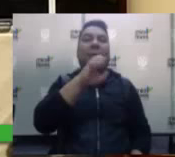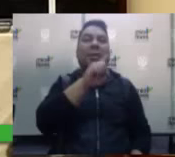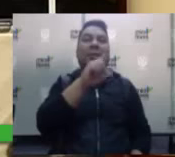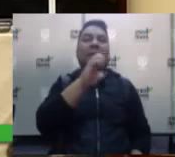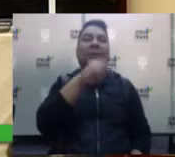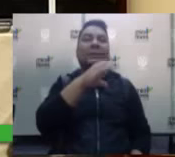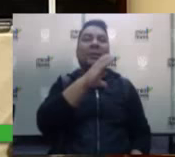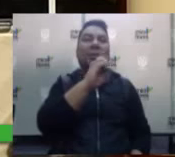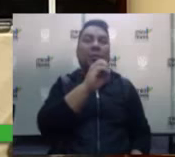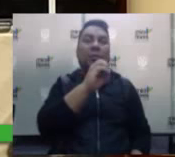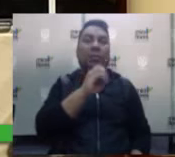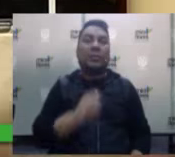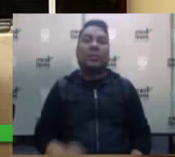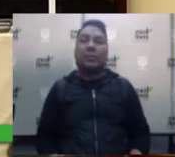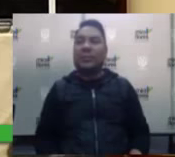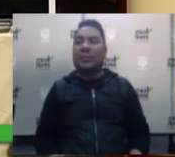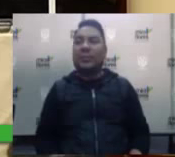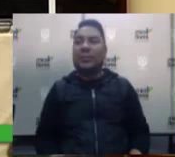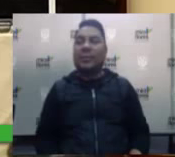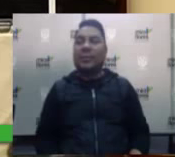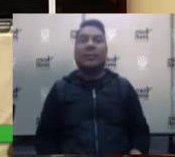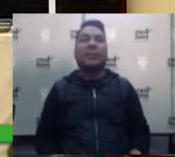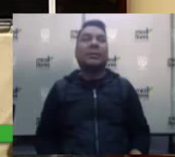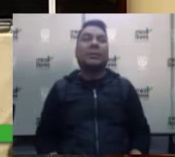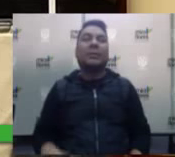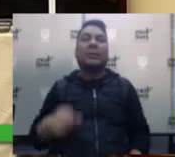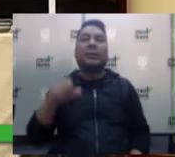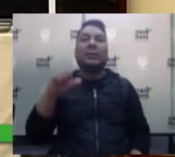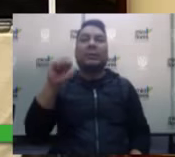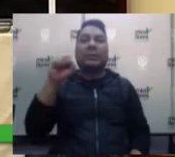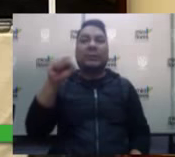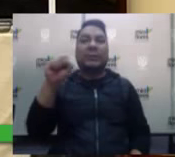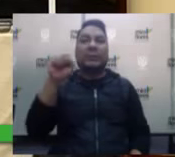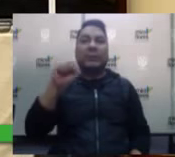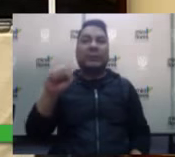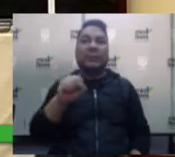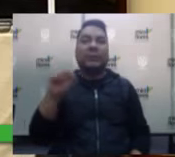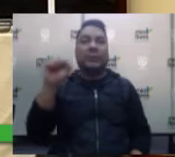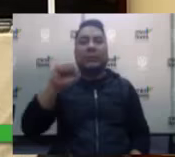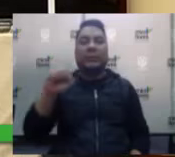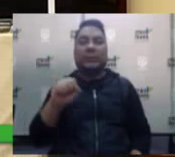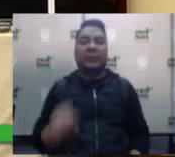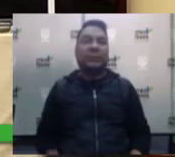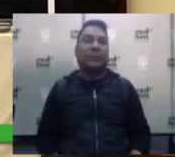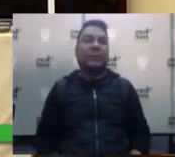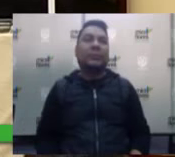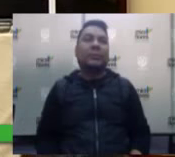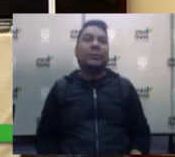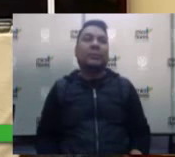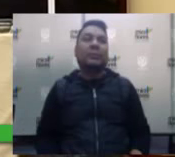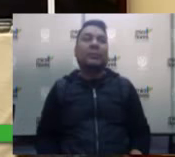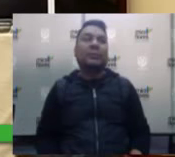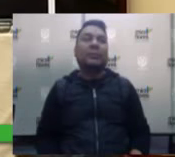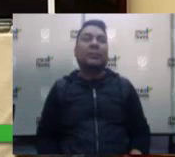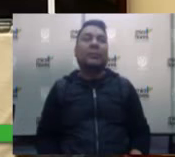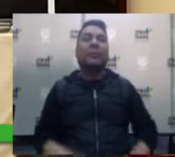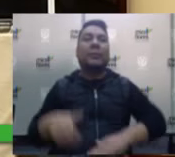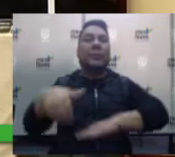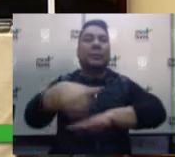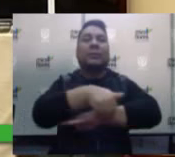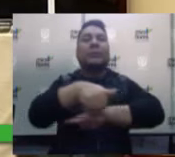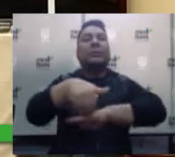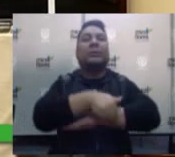6, frente al 628. Letra S. S. Unión por el Perú.